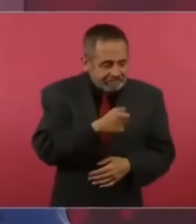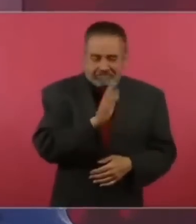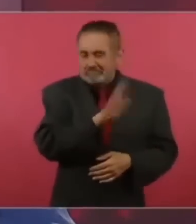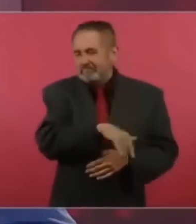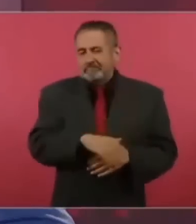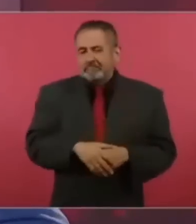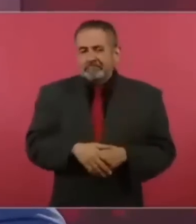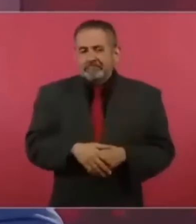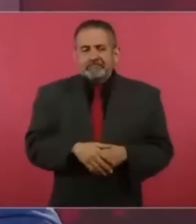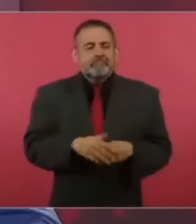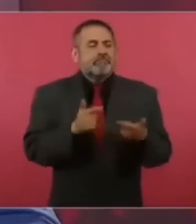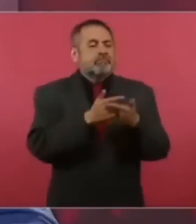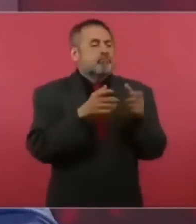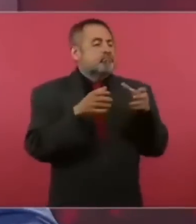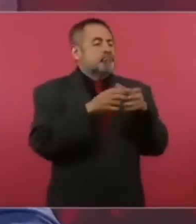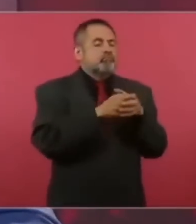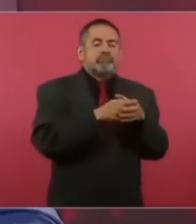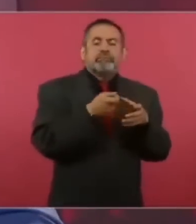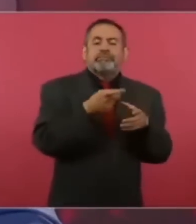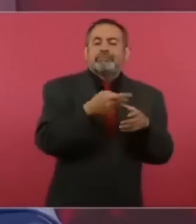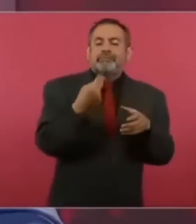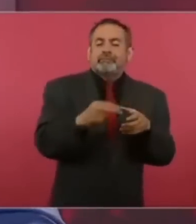los ve el llamado círculo rojo,